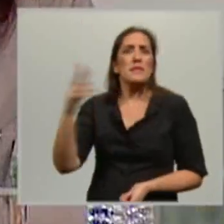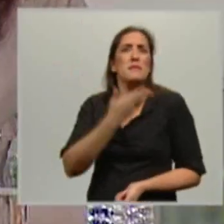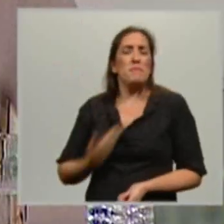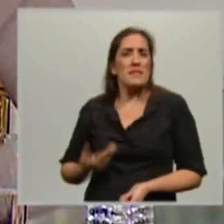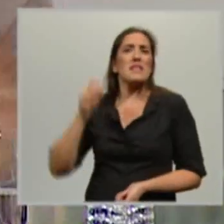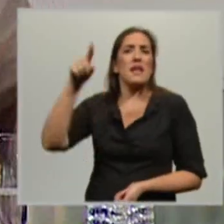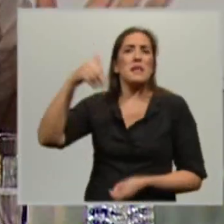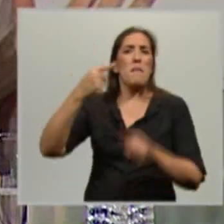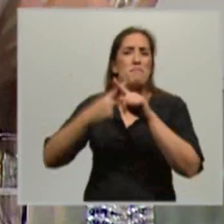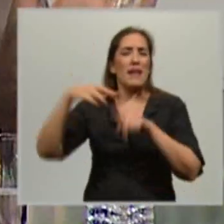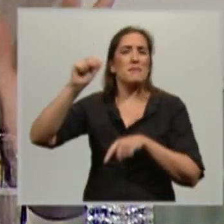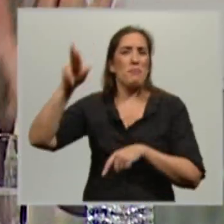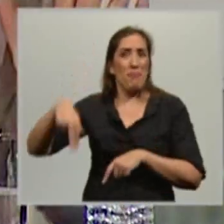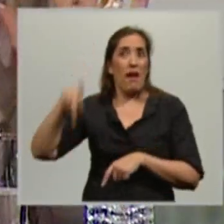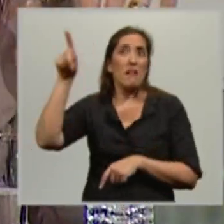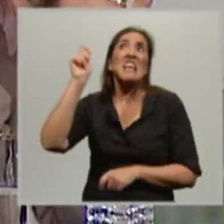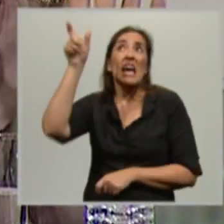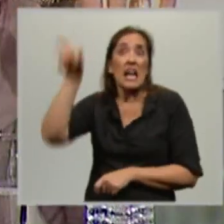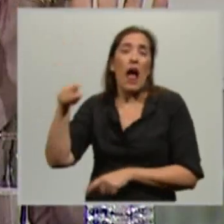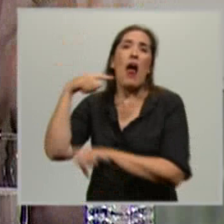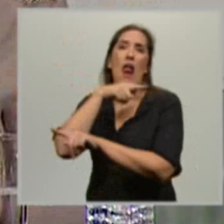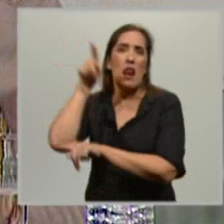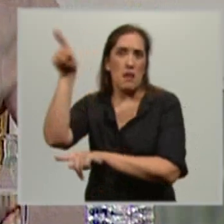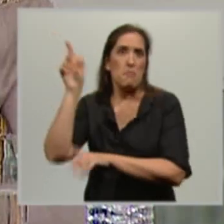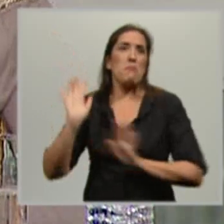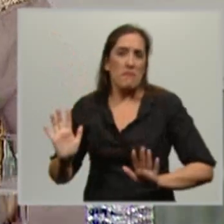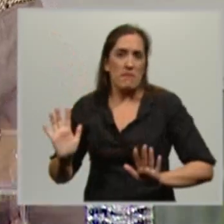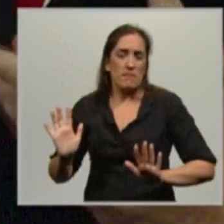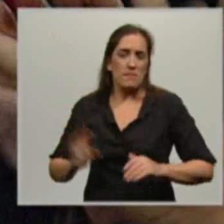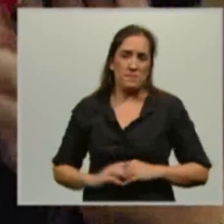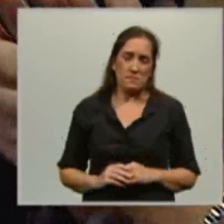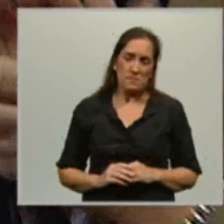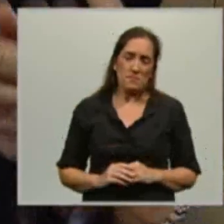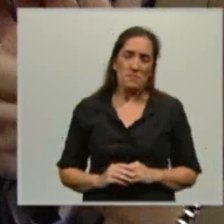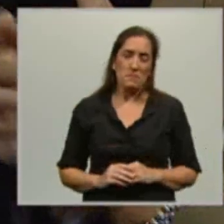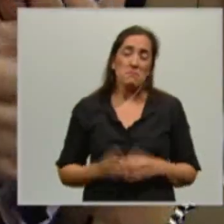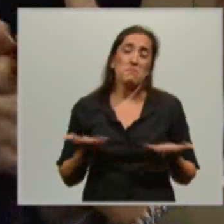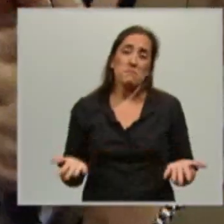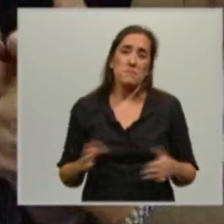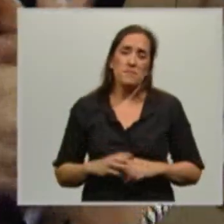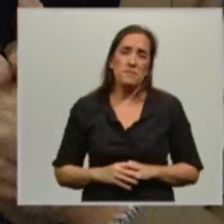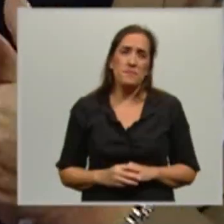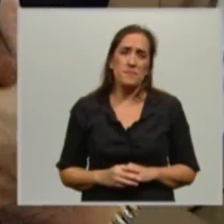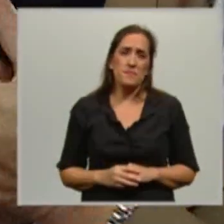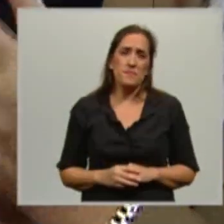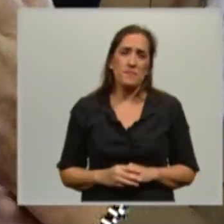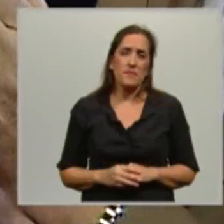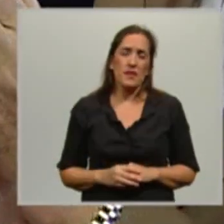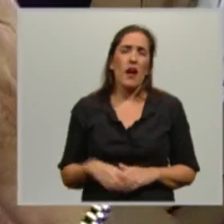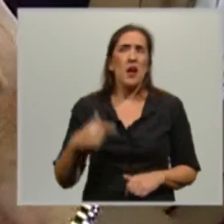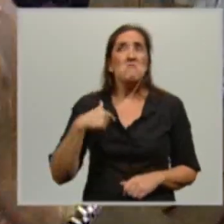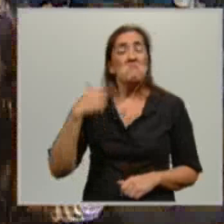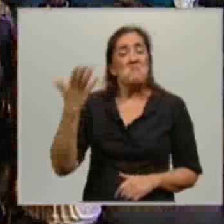alemán. Si de algo sirve, si puro signifique. Así que, con toda